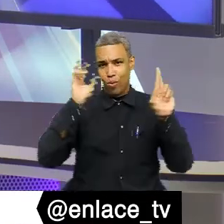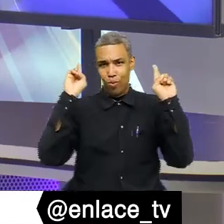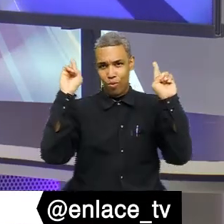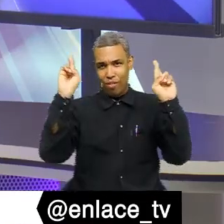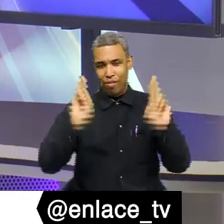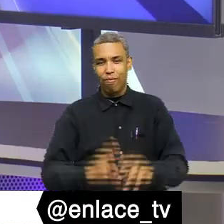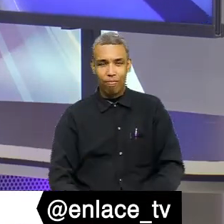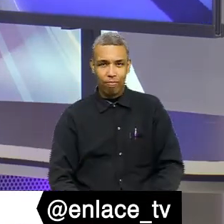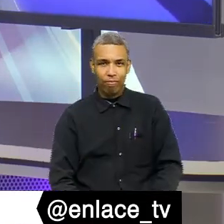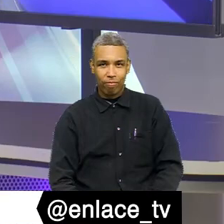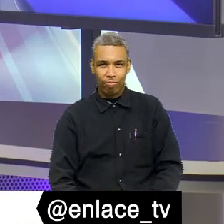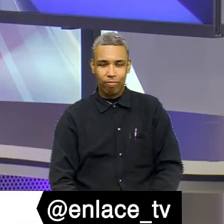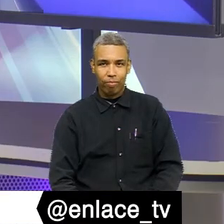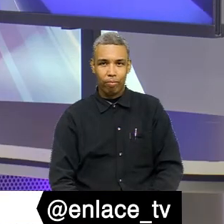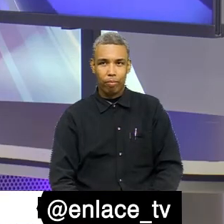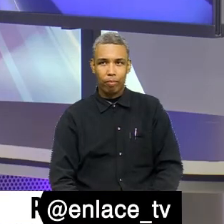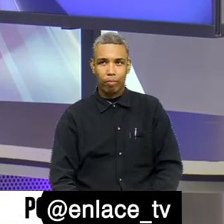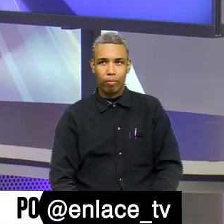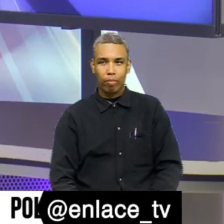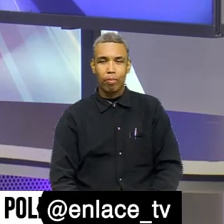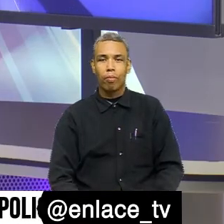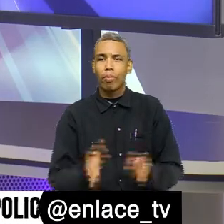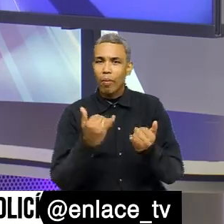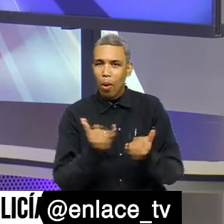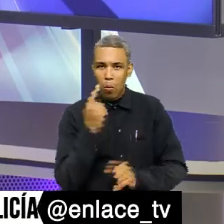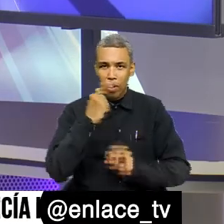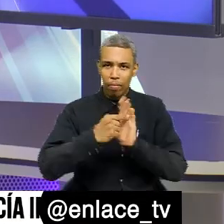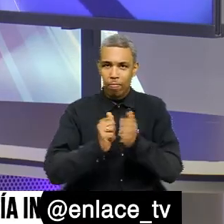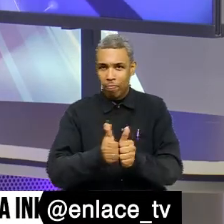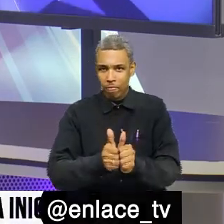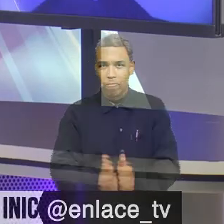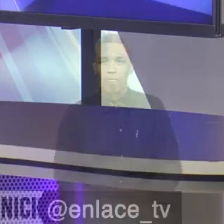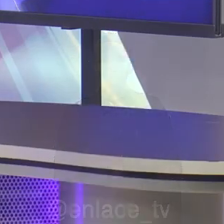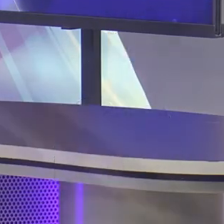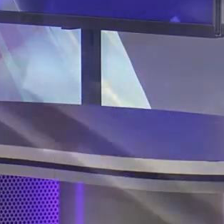este vehículo desde Autoservicio La Quinta. A continuación, información deportiva.